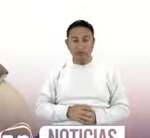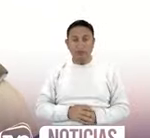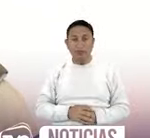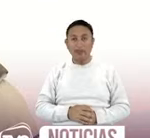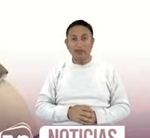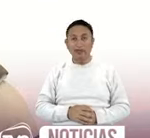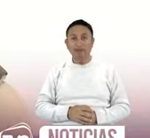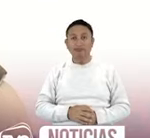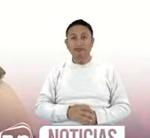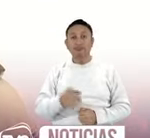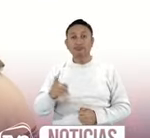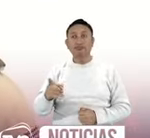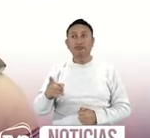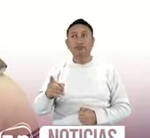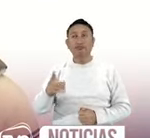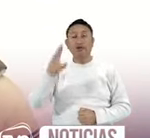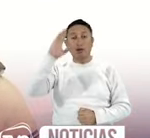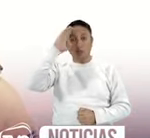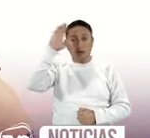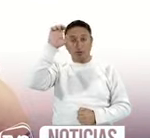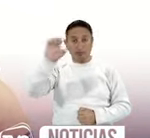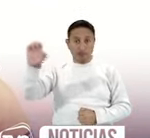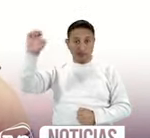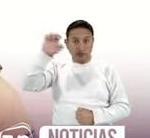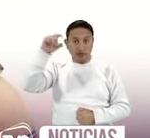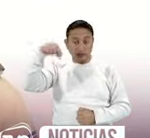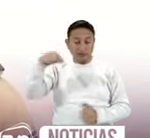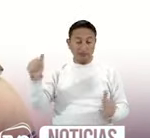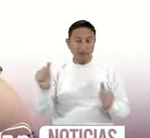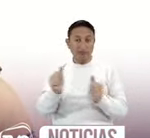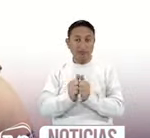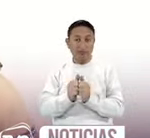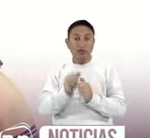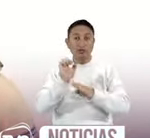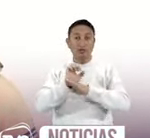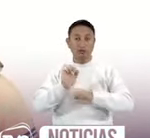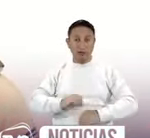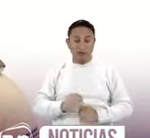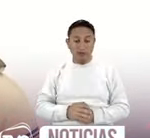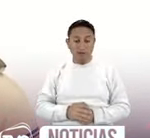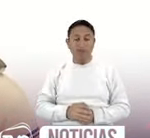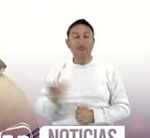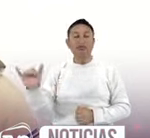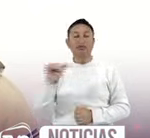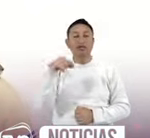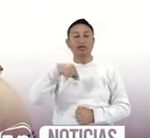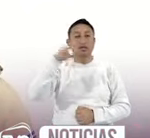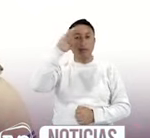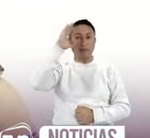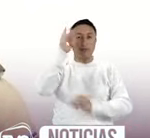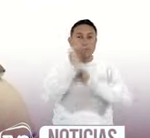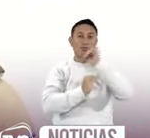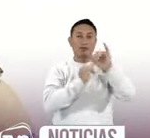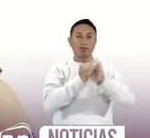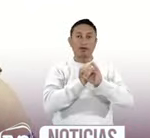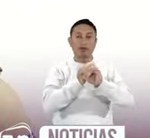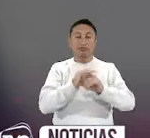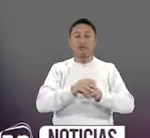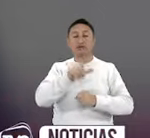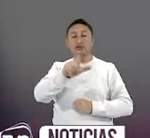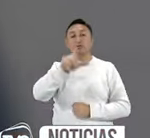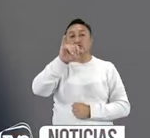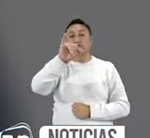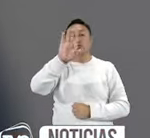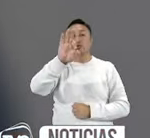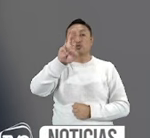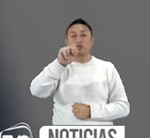un símil a nuestra Interpol ecuatoriana, y de igual manera con Interpol del país de Lituania. En los próximos